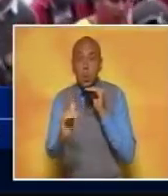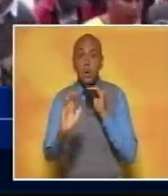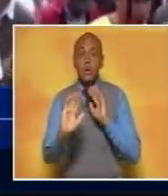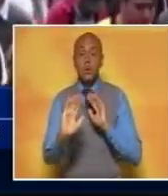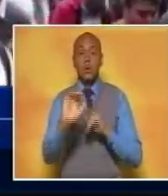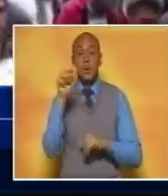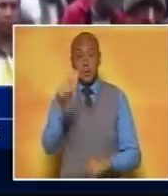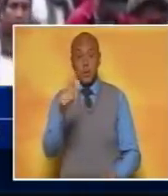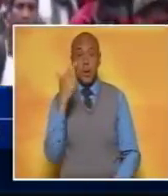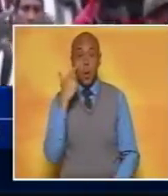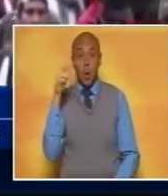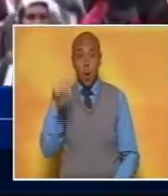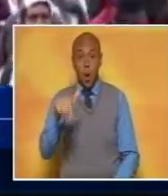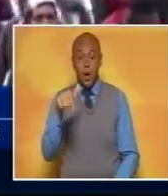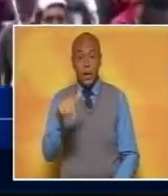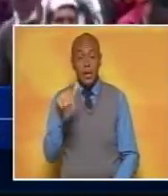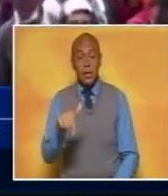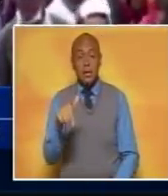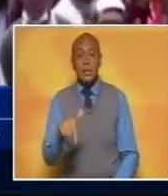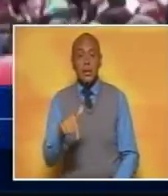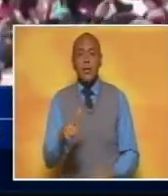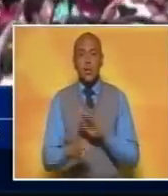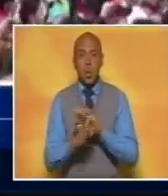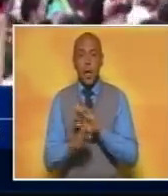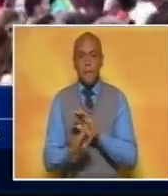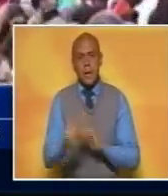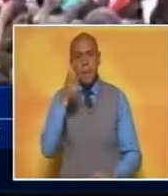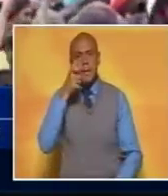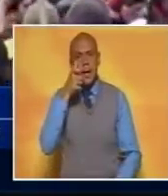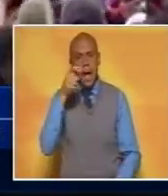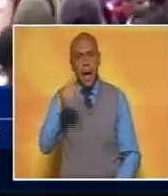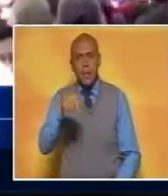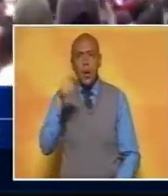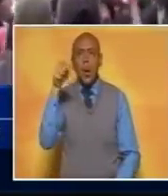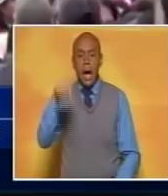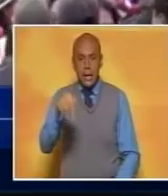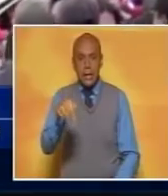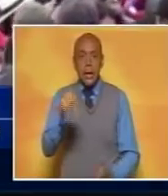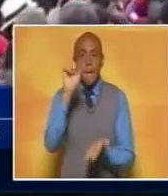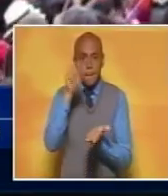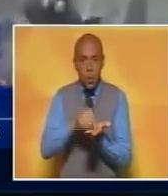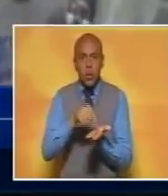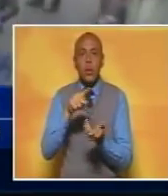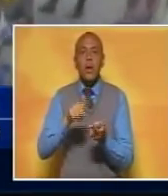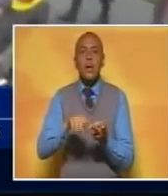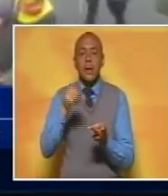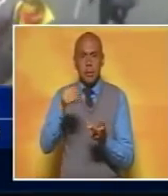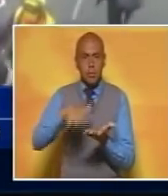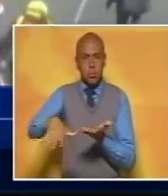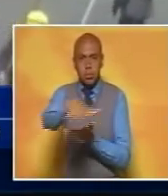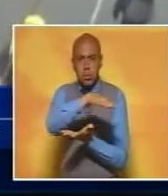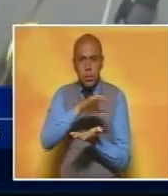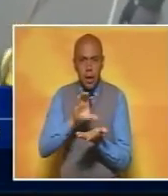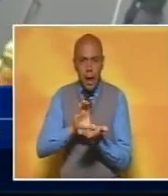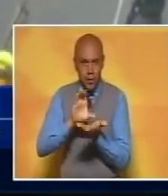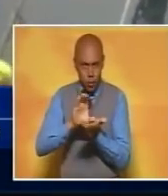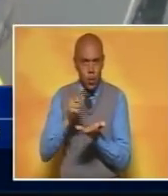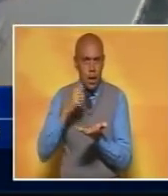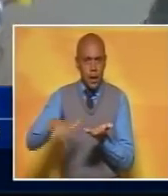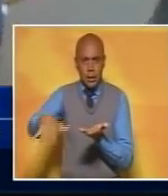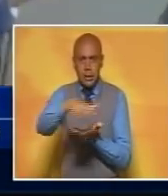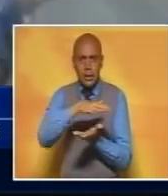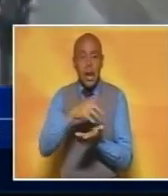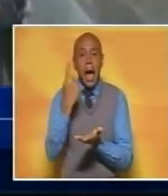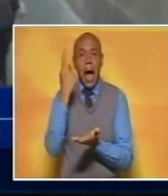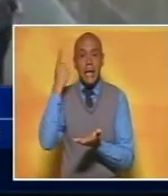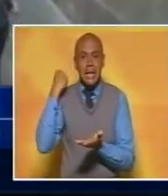fuerzas públicas continúan vigilando tanto en la capital como acá en la ciudad de Guayaquil. Esto luego de que ayer se